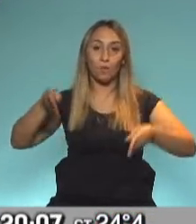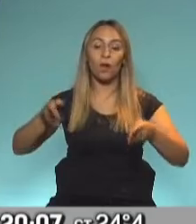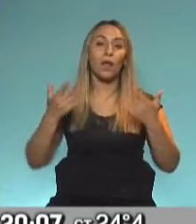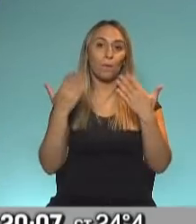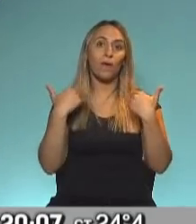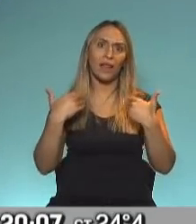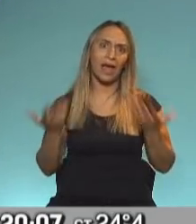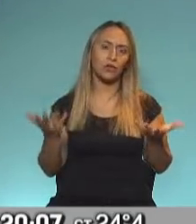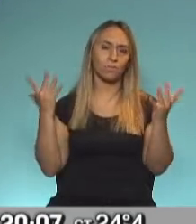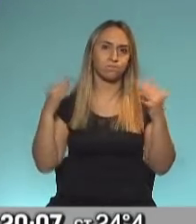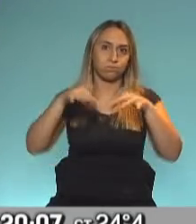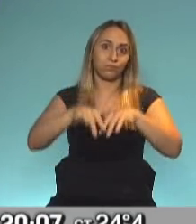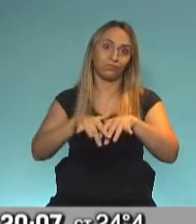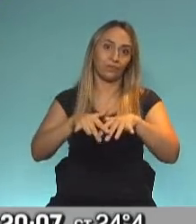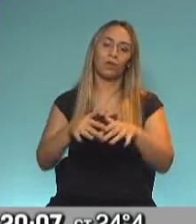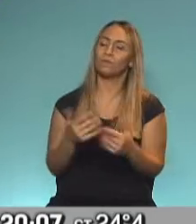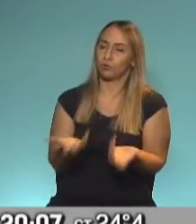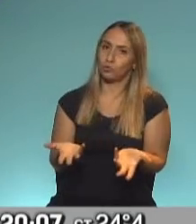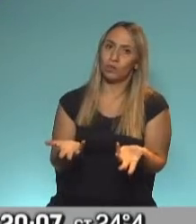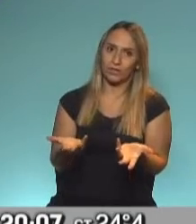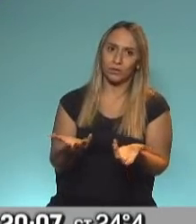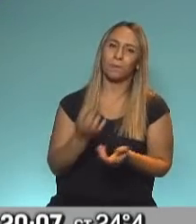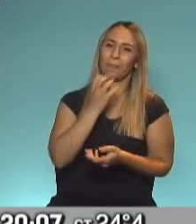implica, compañeros. Claro, sí, la tentación es